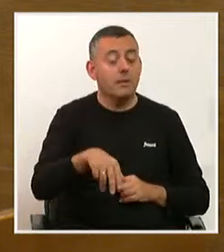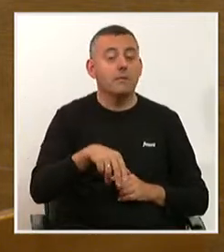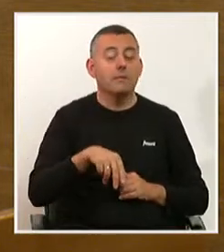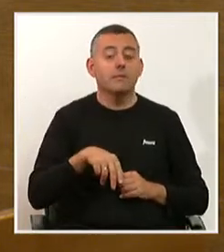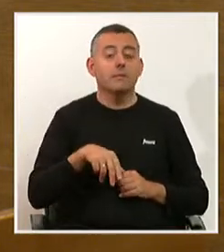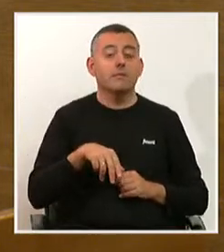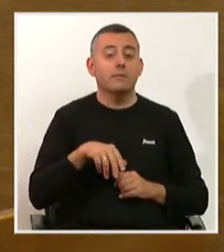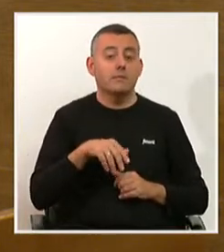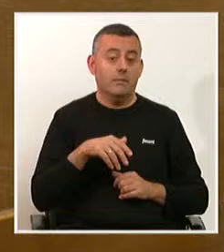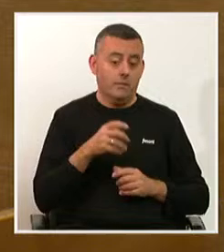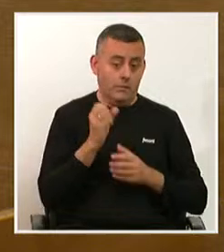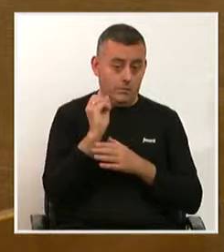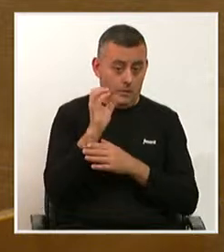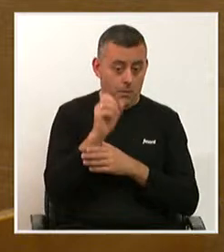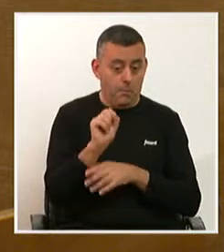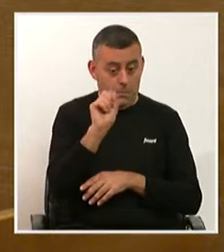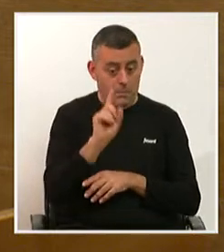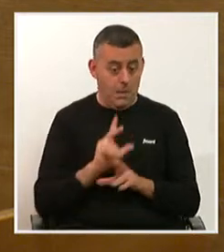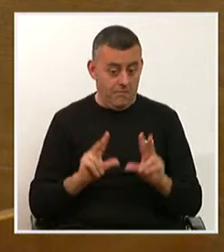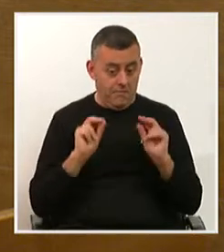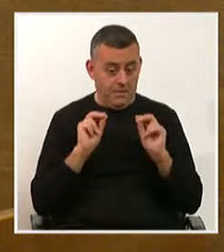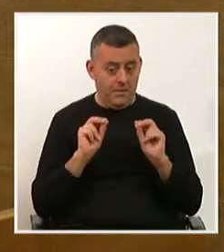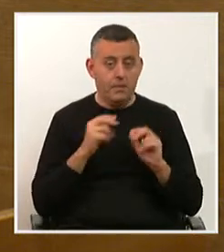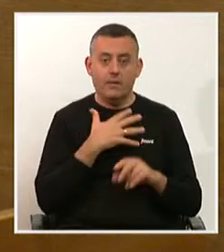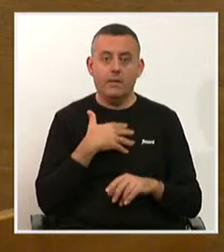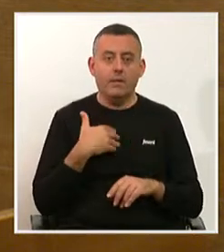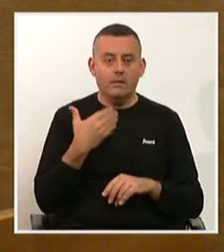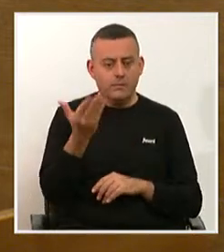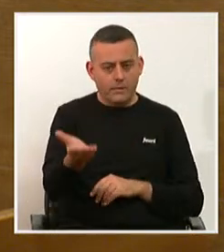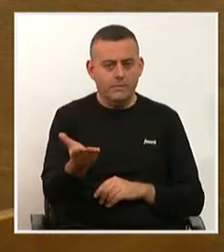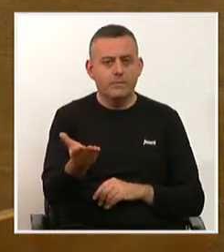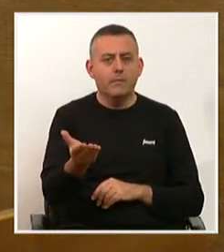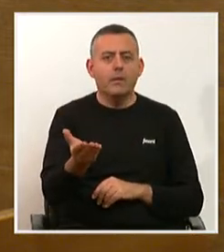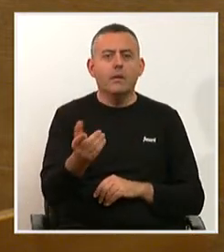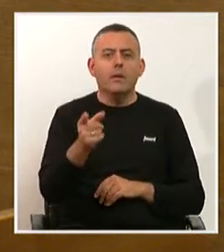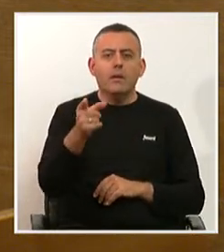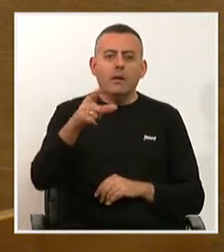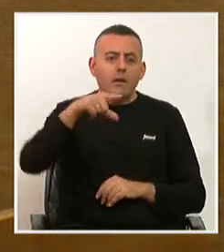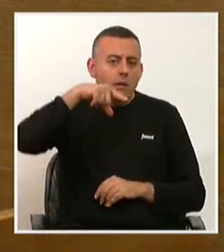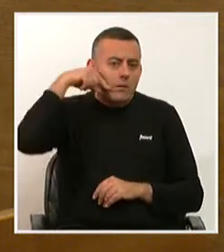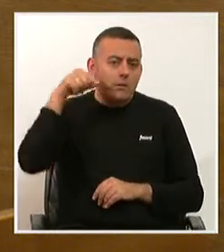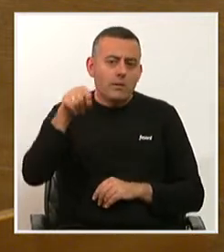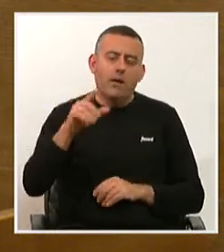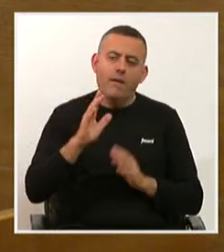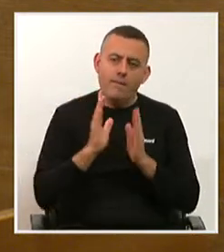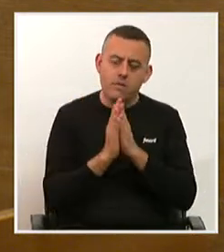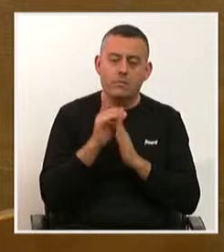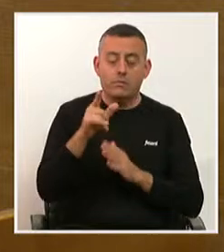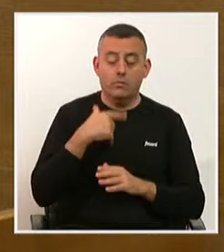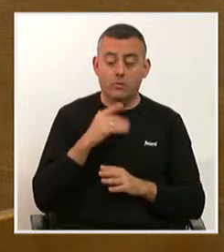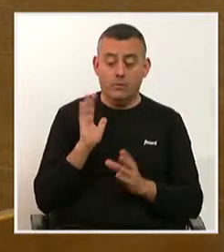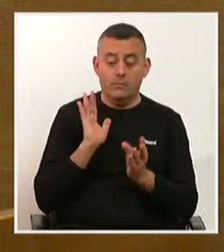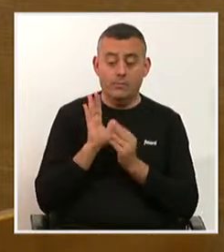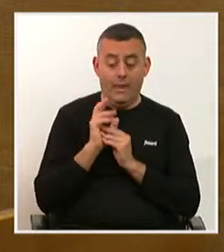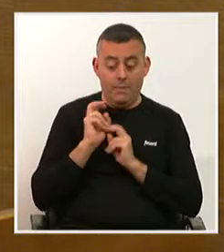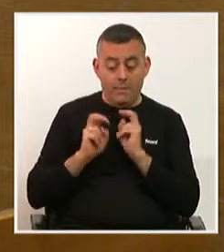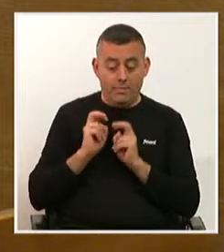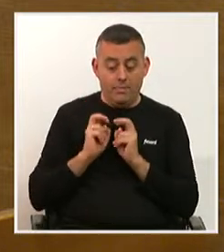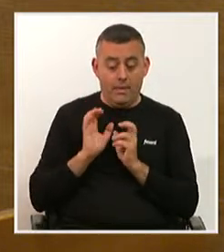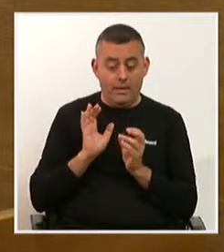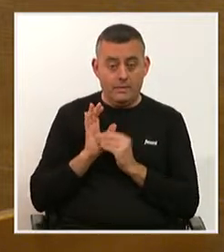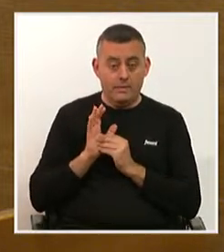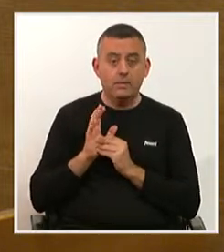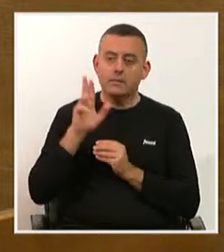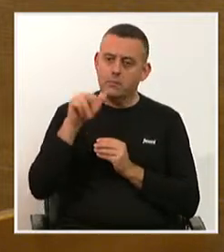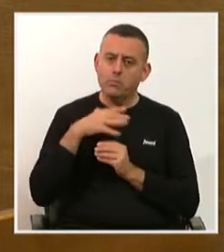señores de compromis yo que en el grup popular pod arriar ach ahí el